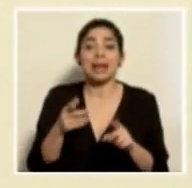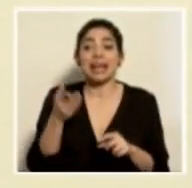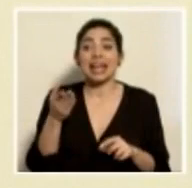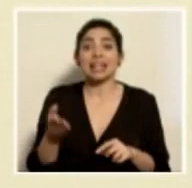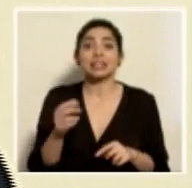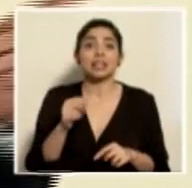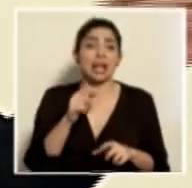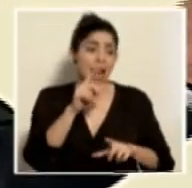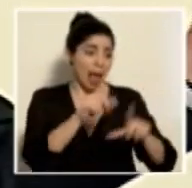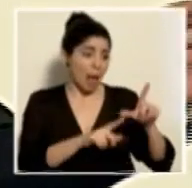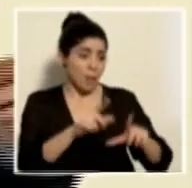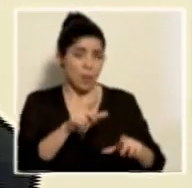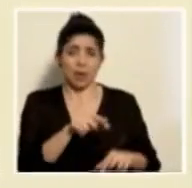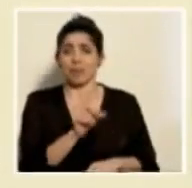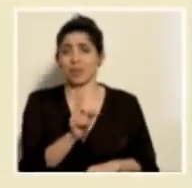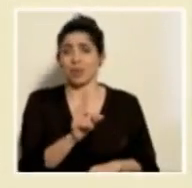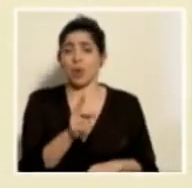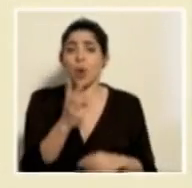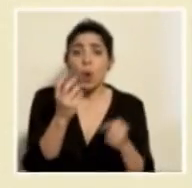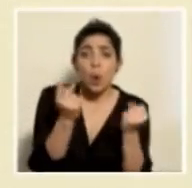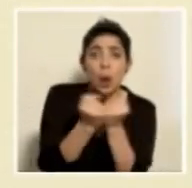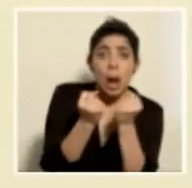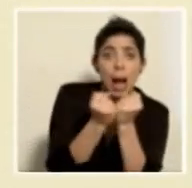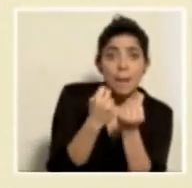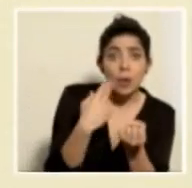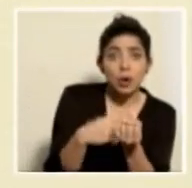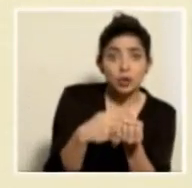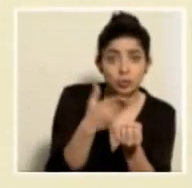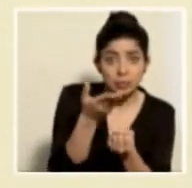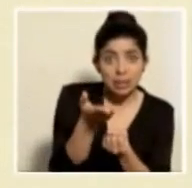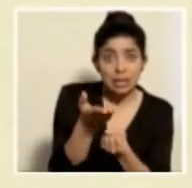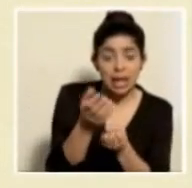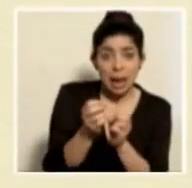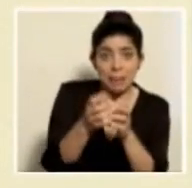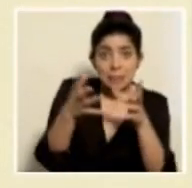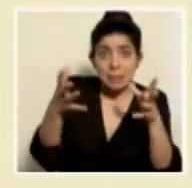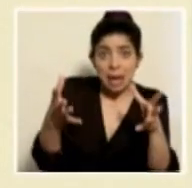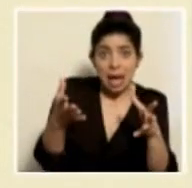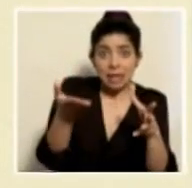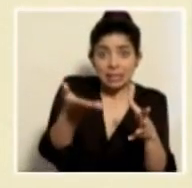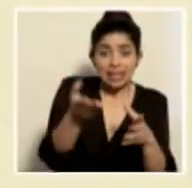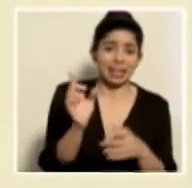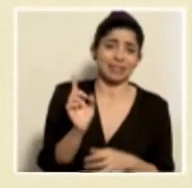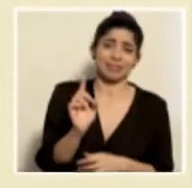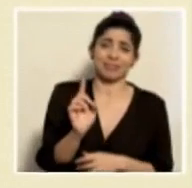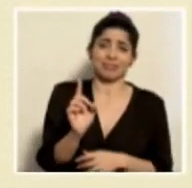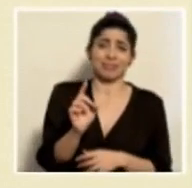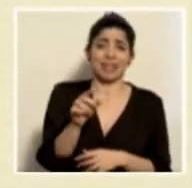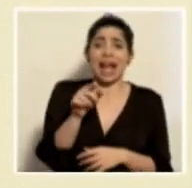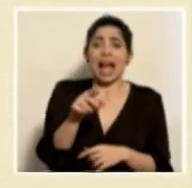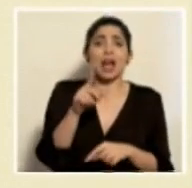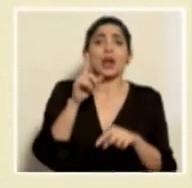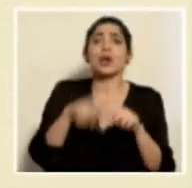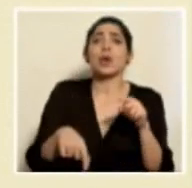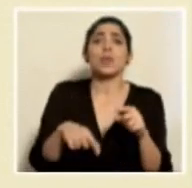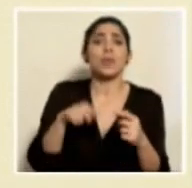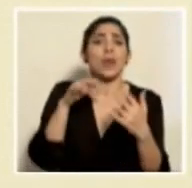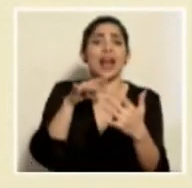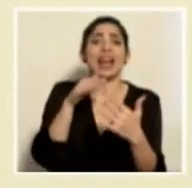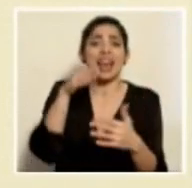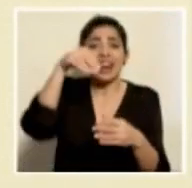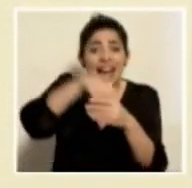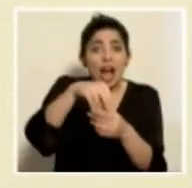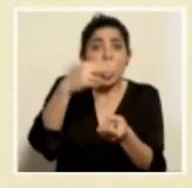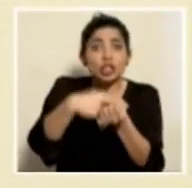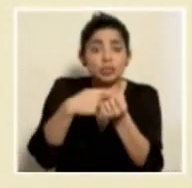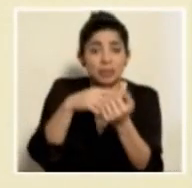son las pruebas, no es la capacidad hospitalaria ampliada de la caja. Ahí no podemos pelear esta guerra, no es en los servicios